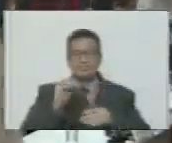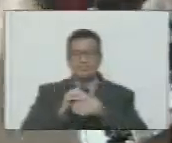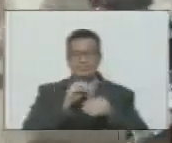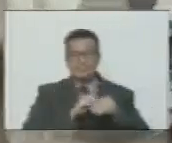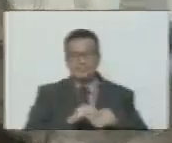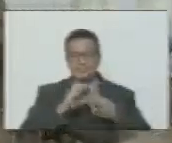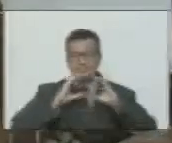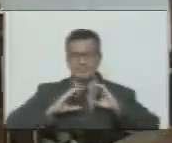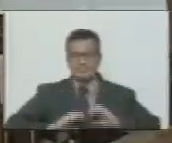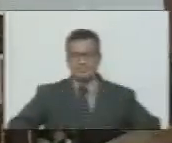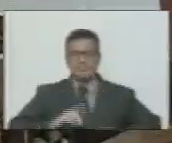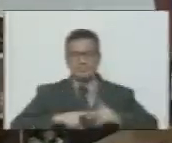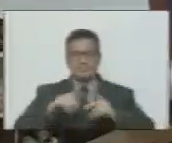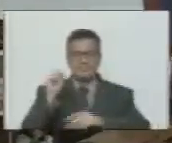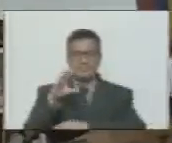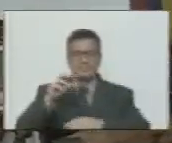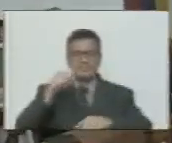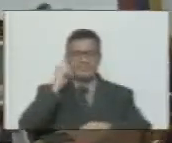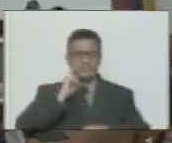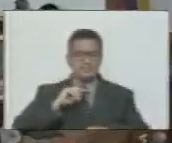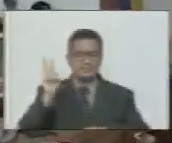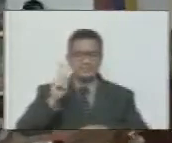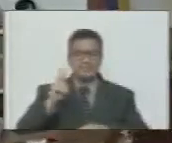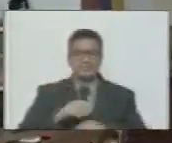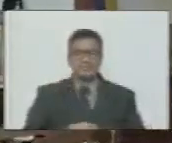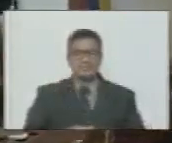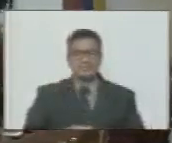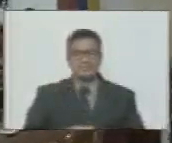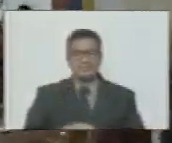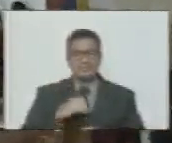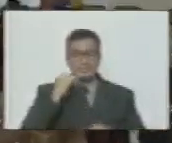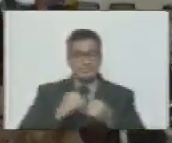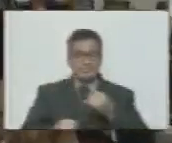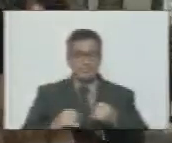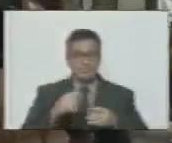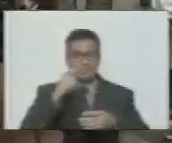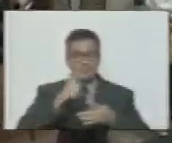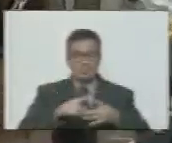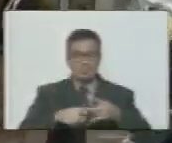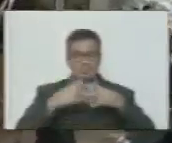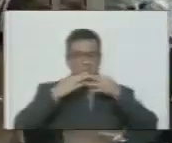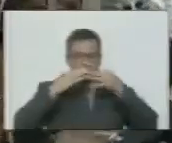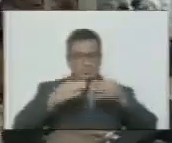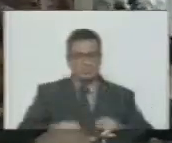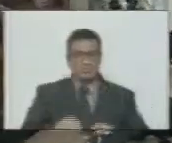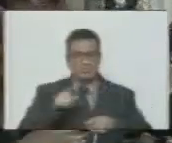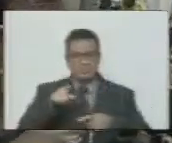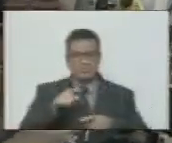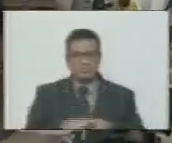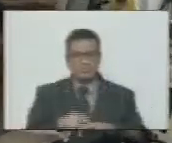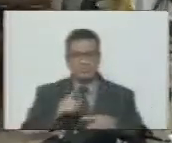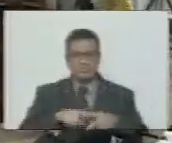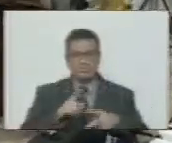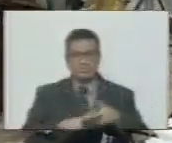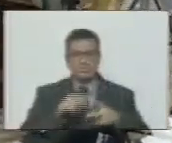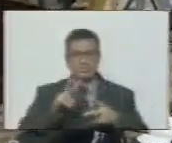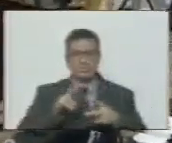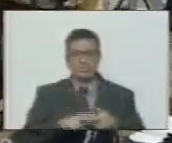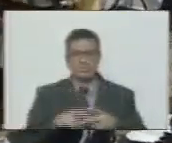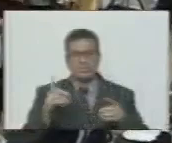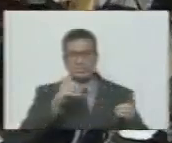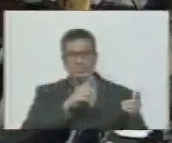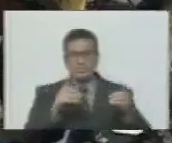ordinaria que ha sido convocado por el Cuerpo Legislativo de la República Bolivariana de Venezuela. Se acaba de diferir de manera oficial esta